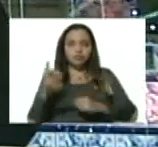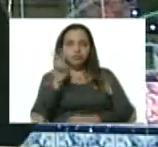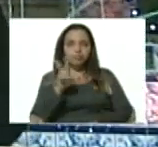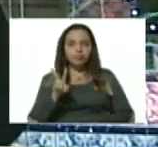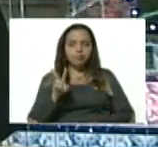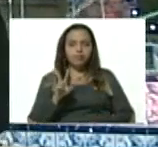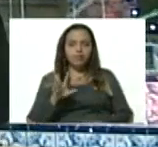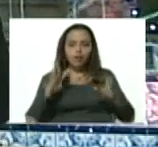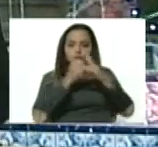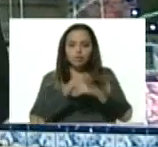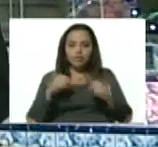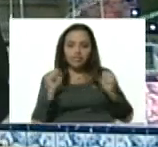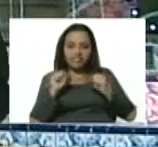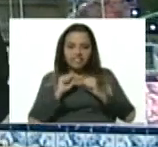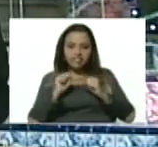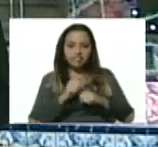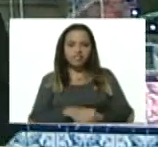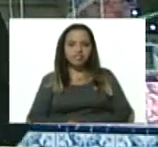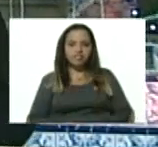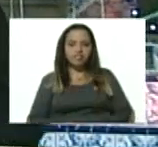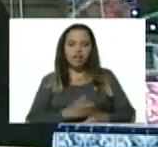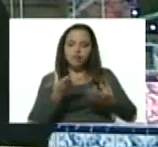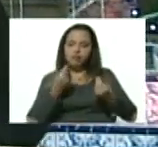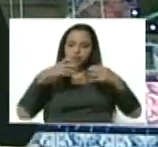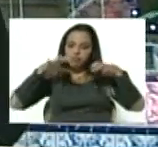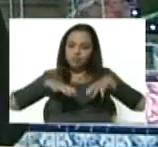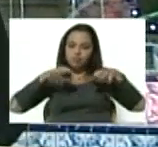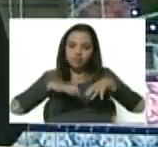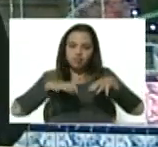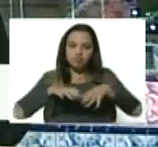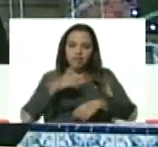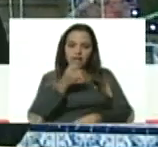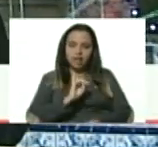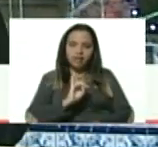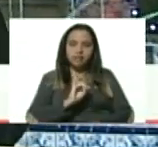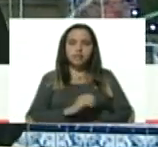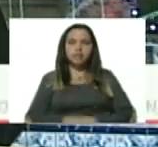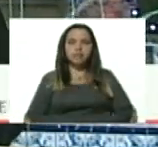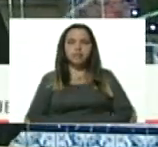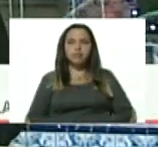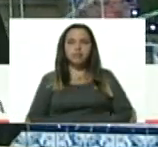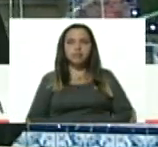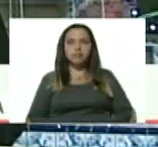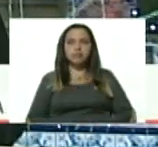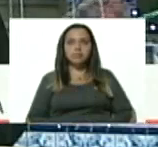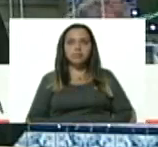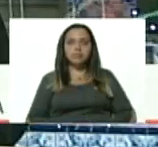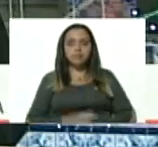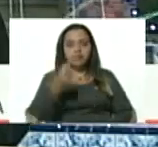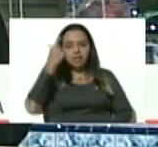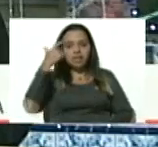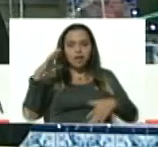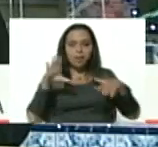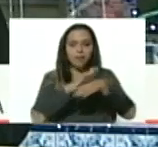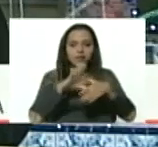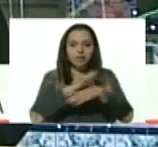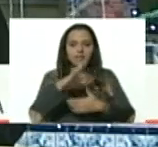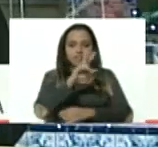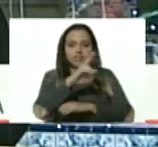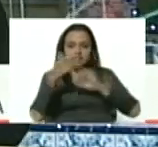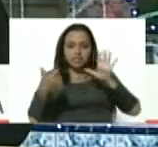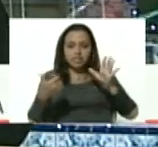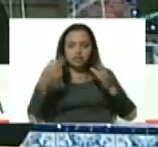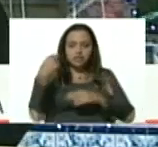fría y muy lluviosa que hemos tenido del martes 26 de